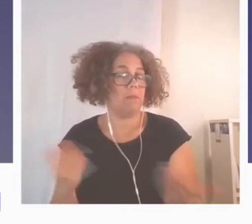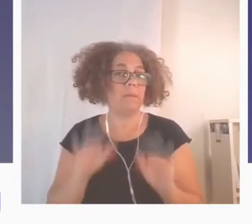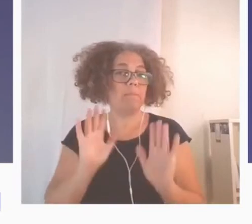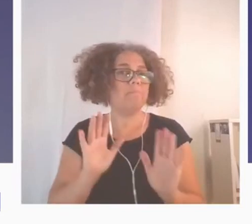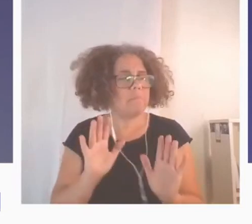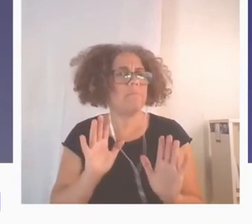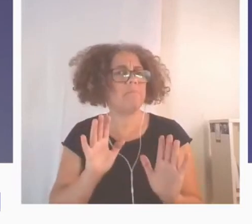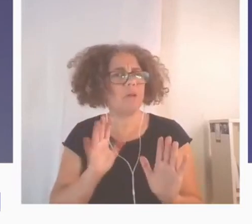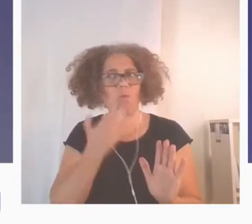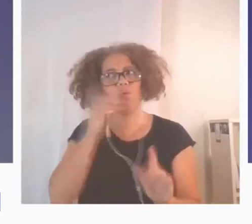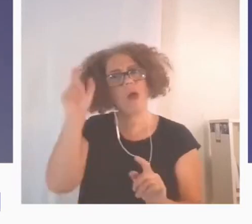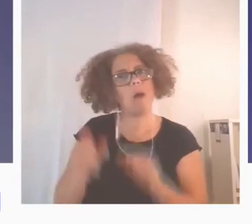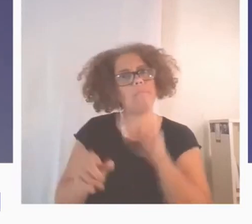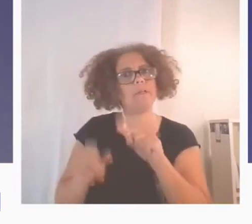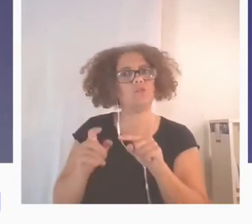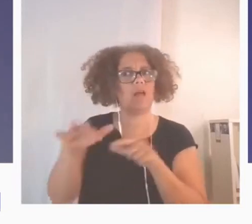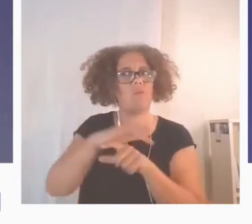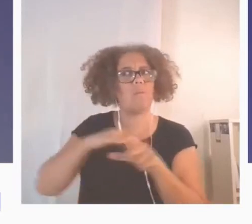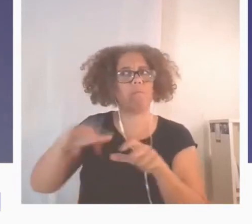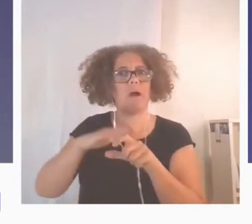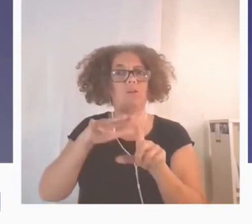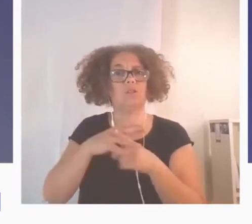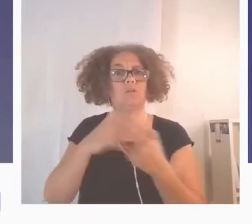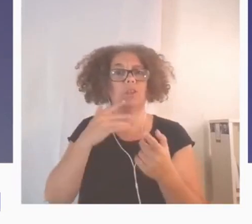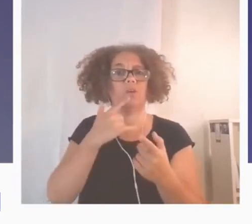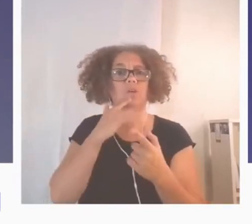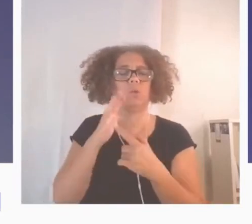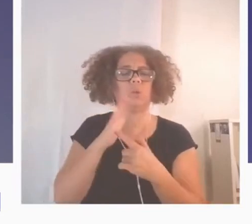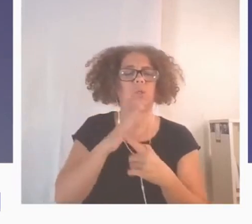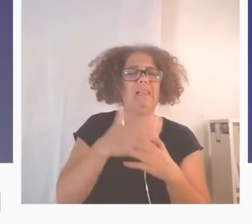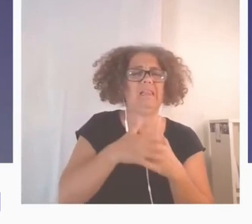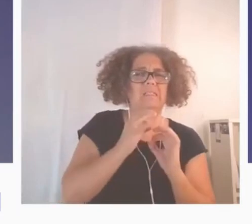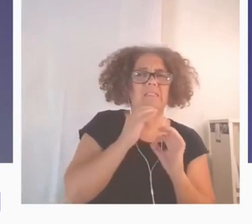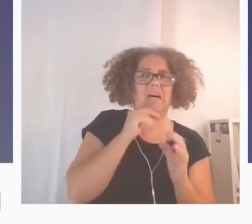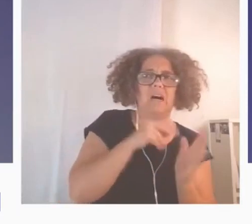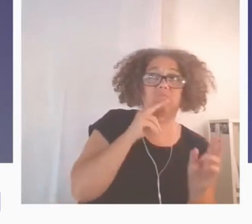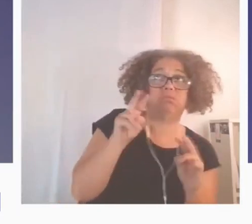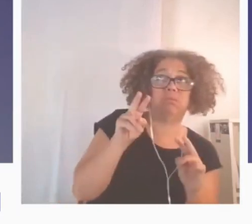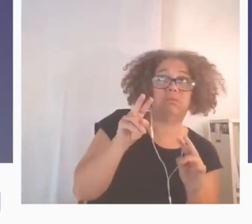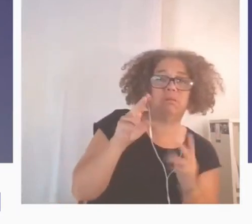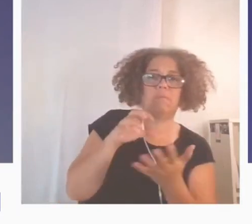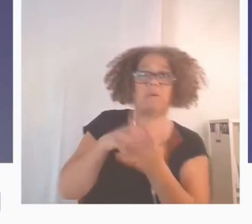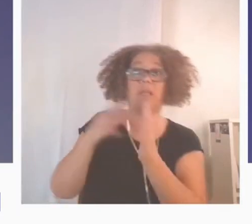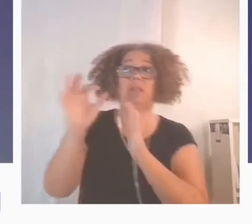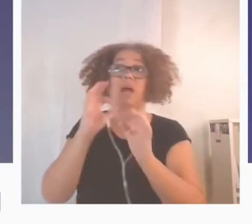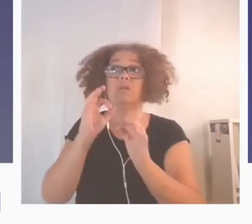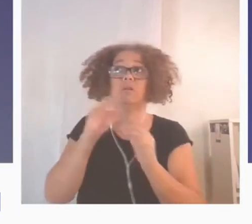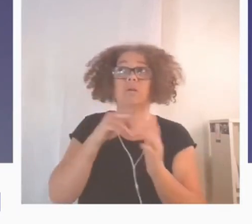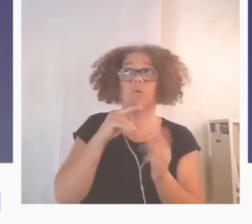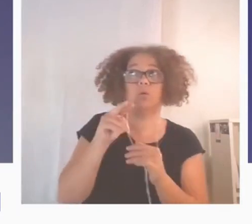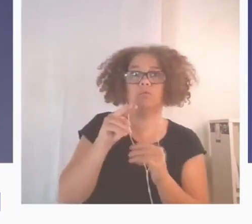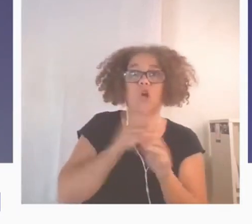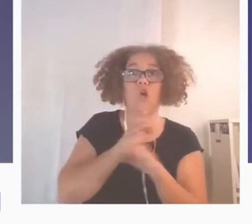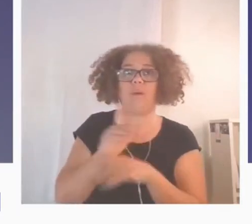Pero cuando una persona de un barrio en una situación desventajosa ve el Teatro Arriaga, no se acerca. Pero